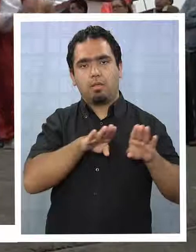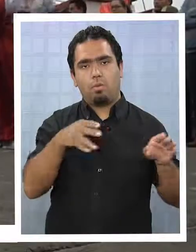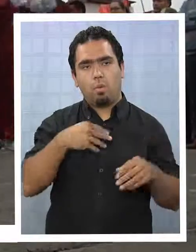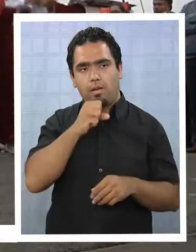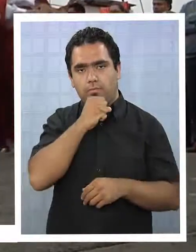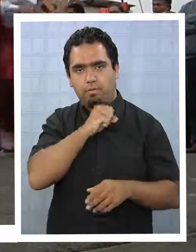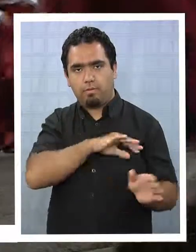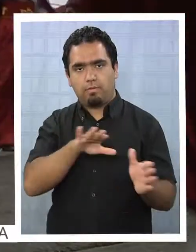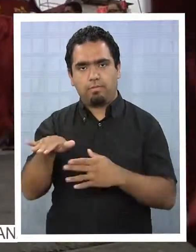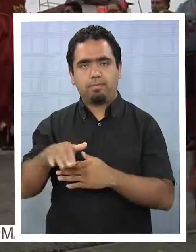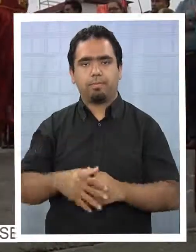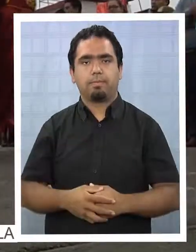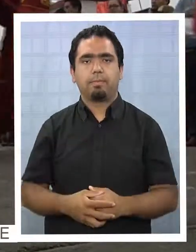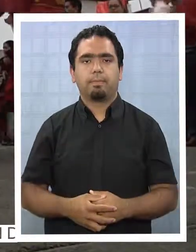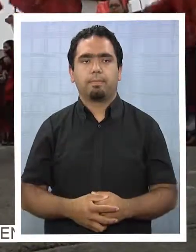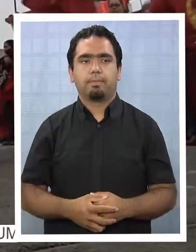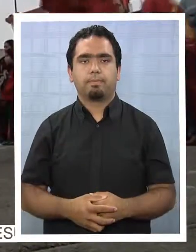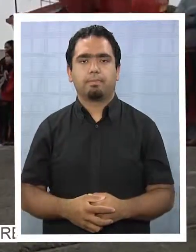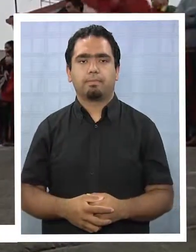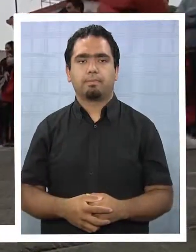acá.